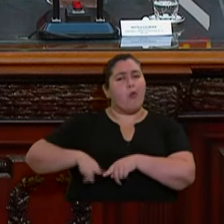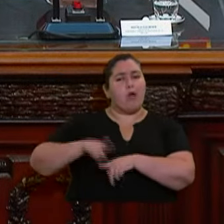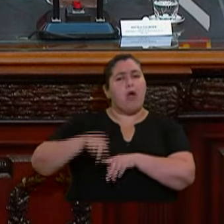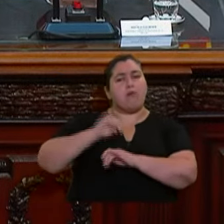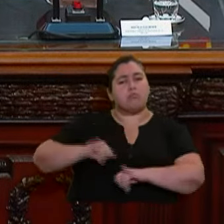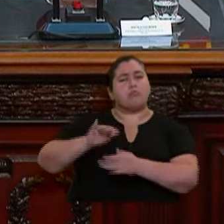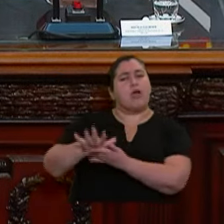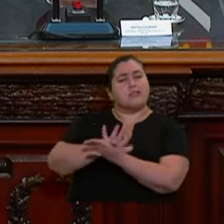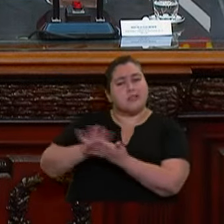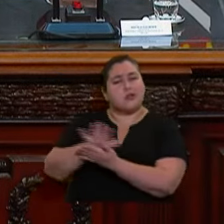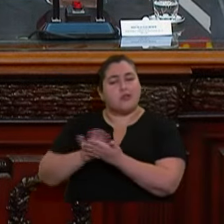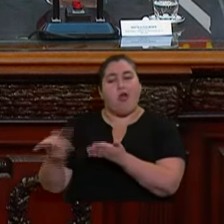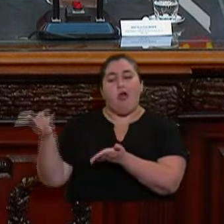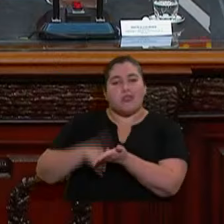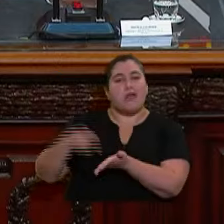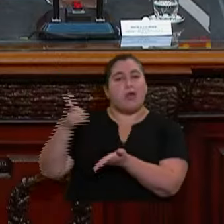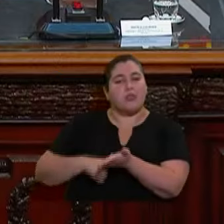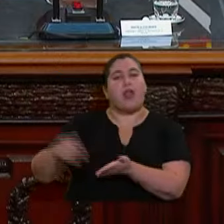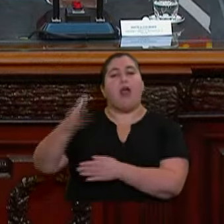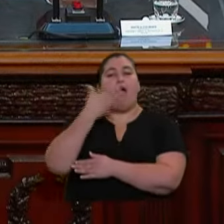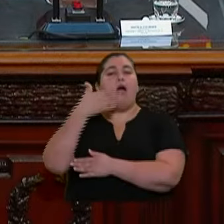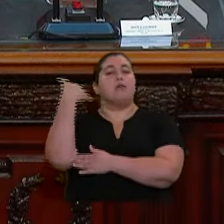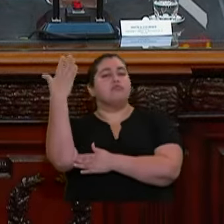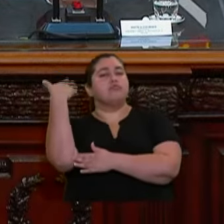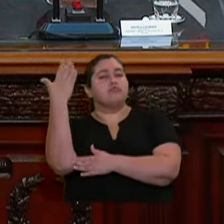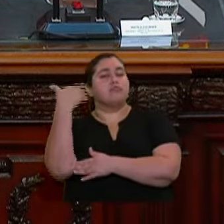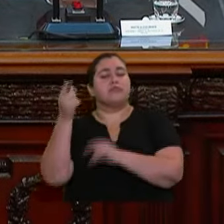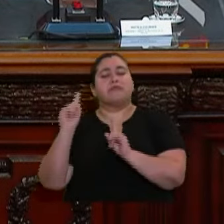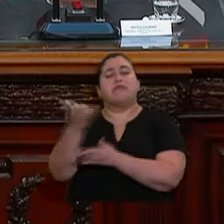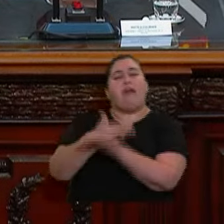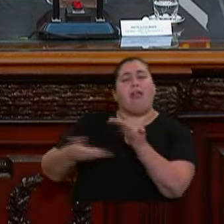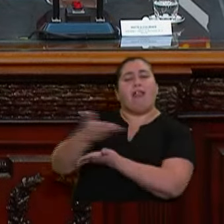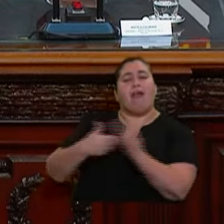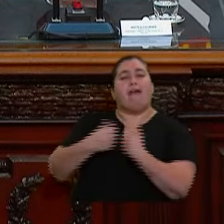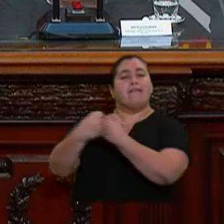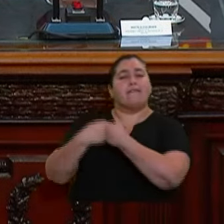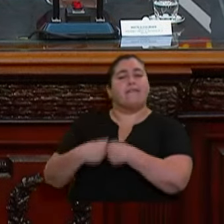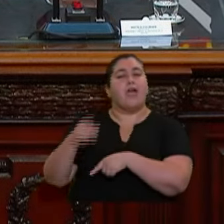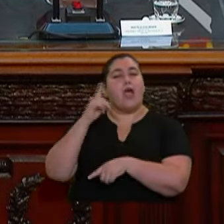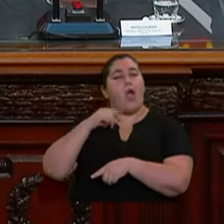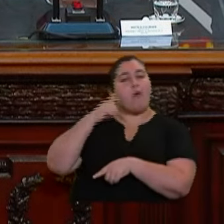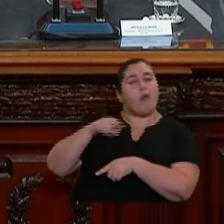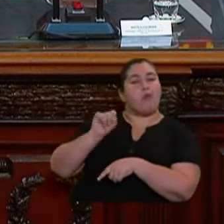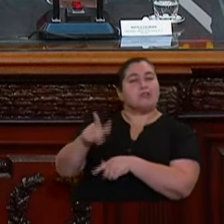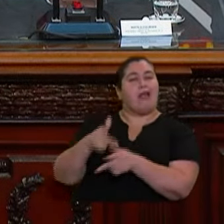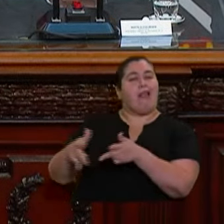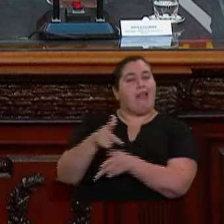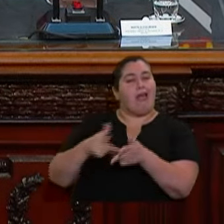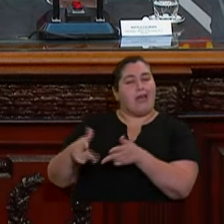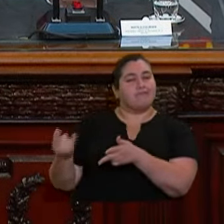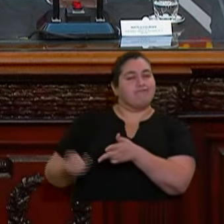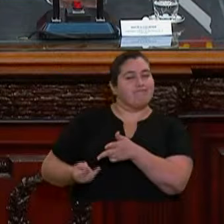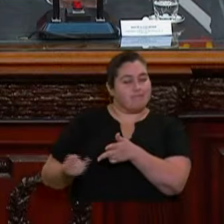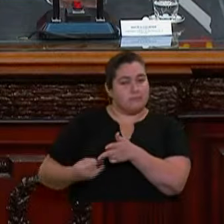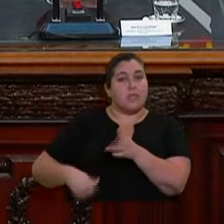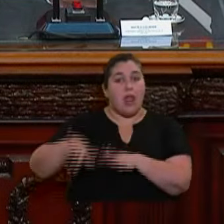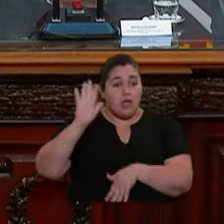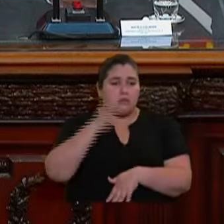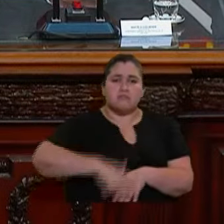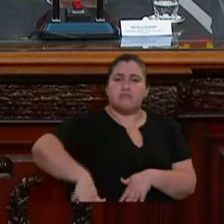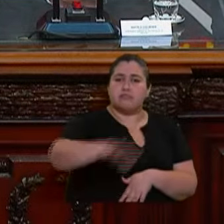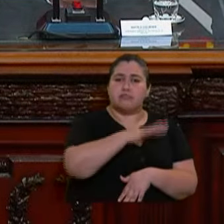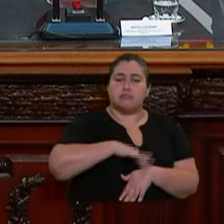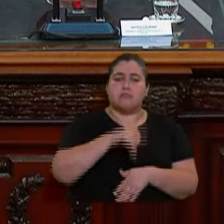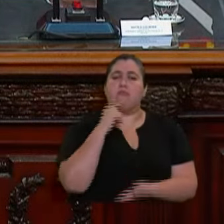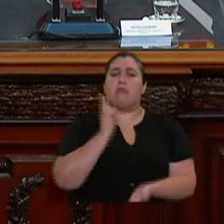siempre, repitiendo el mismo discurso conciliador y engañoso de siempre, Por primera vez en mucho tiempo, la sociedad eligió al